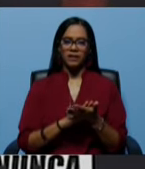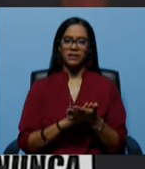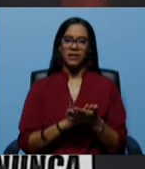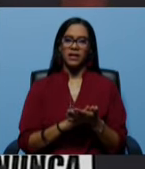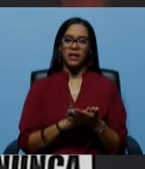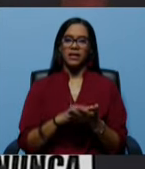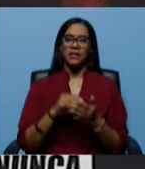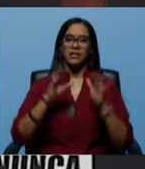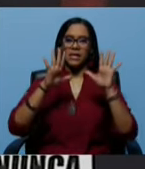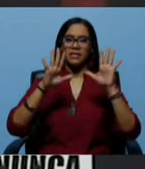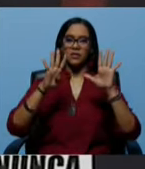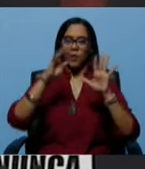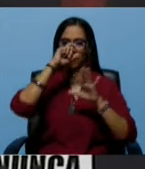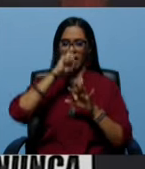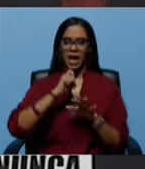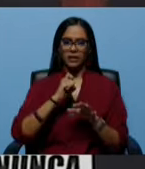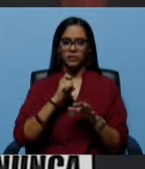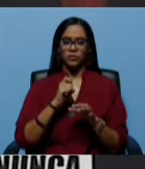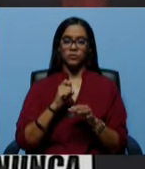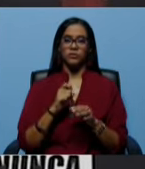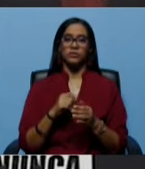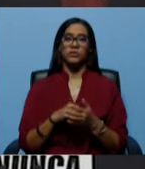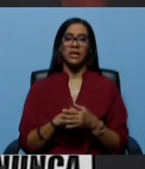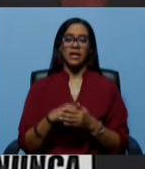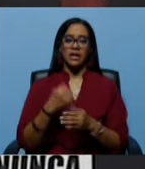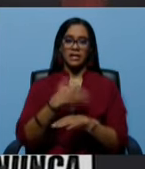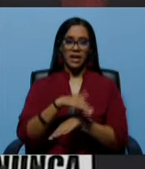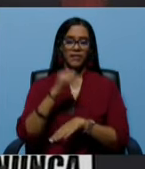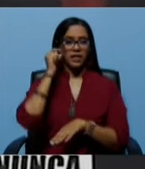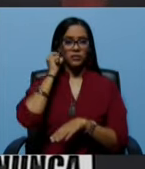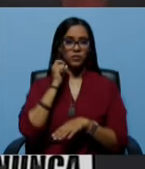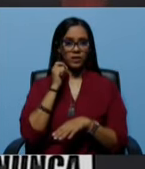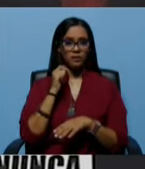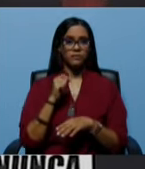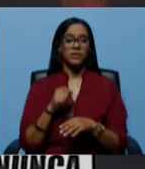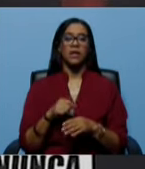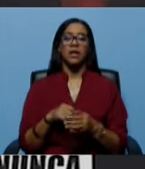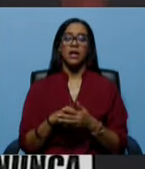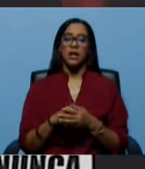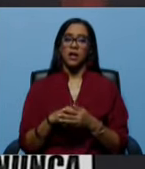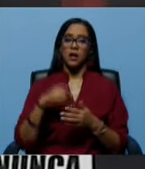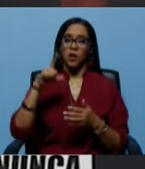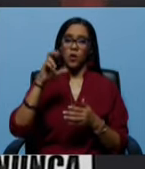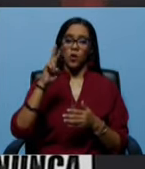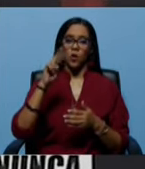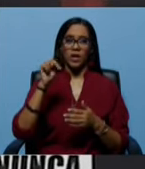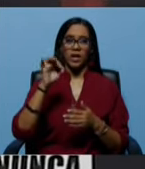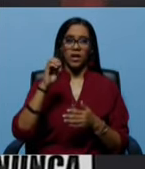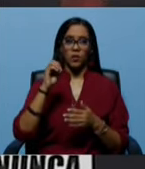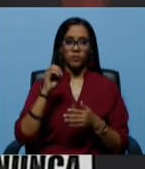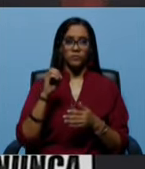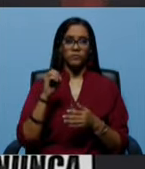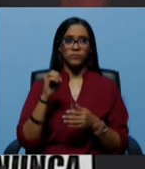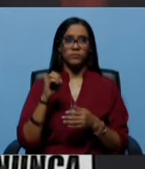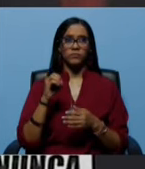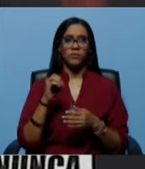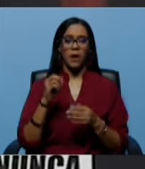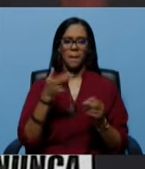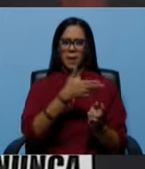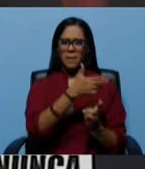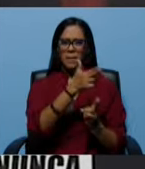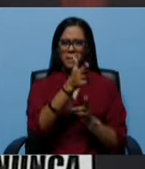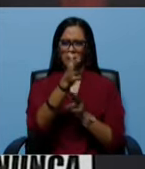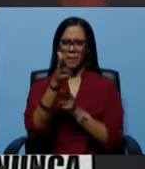de 19 años, de la Avenida Sucre, dirigente de URD. El obrero Juan Zambrano, una ráfaga ametralladora en